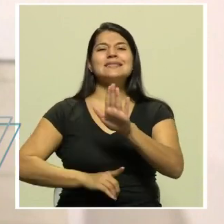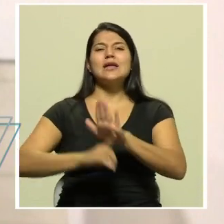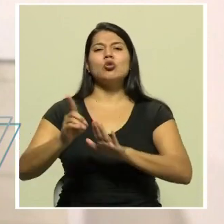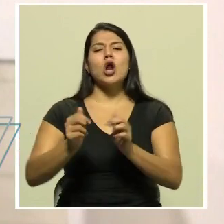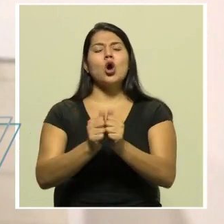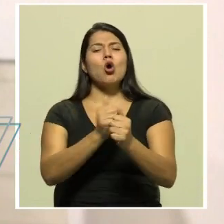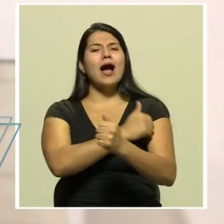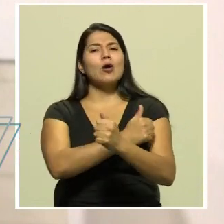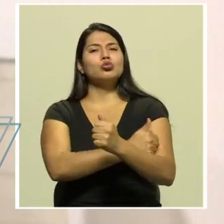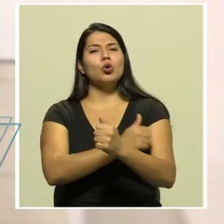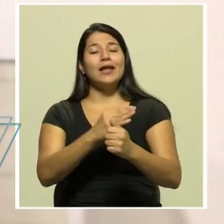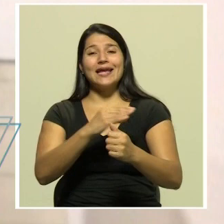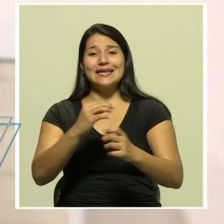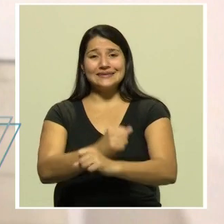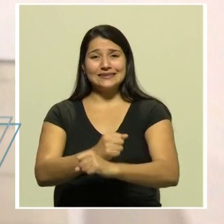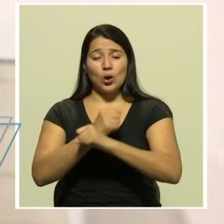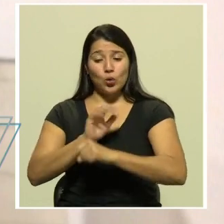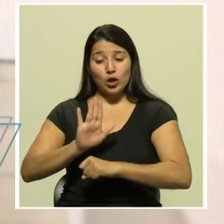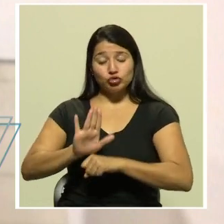que están,